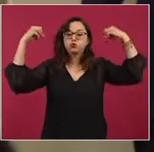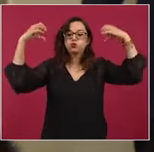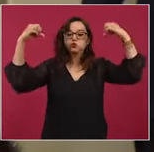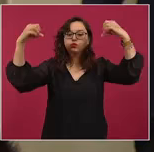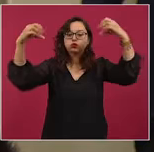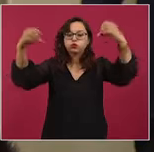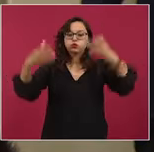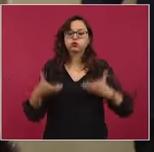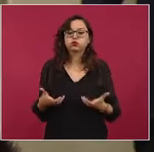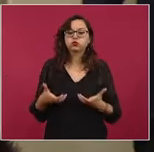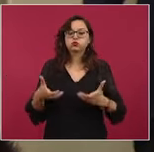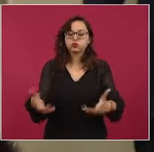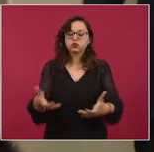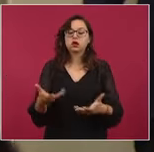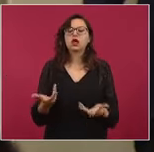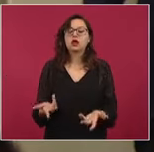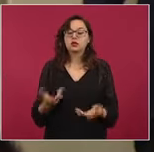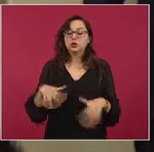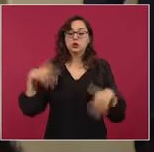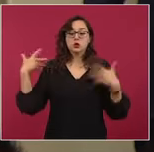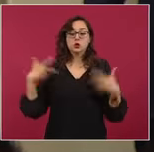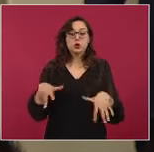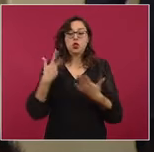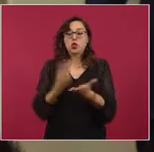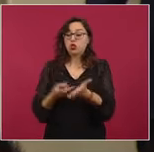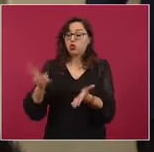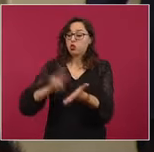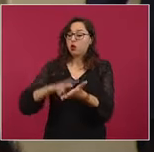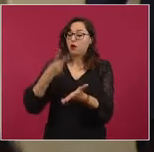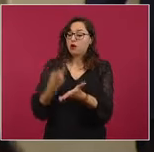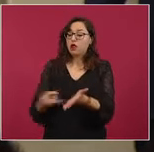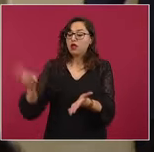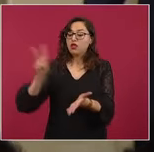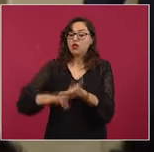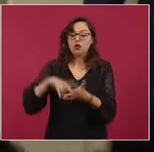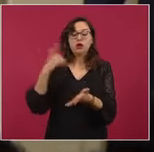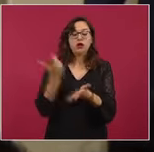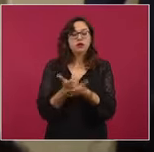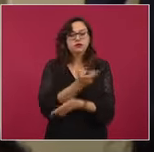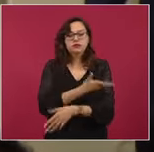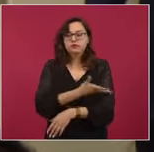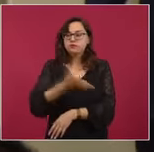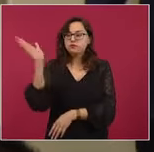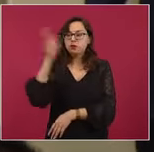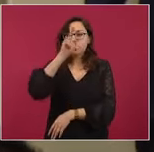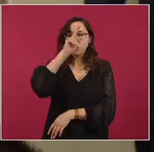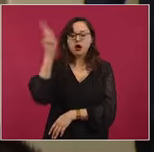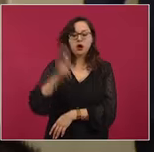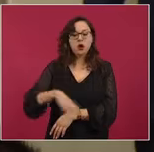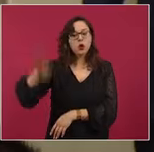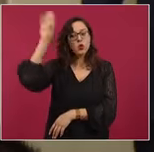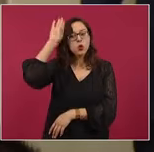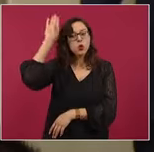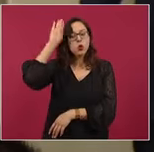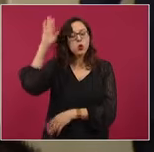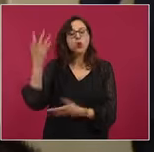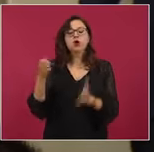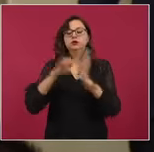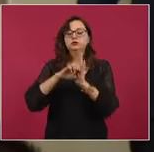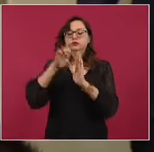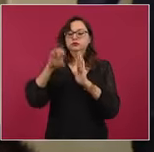a costos de inversión triplicados con un financiamiento fuera del mercado. Por ejemplo, Tuxpan,